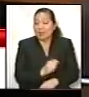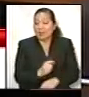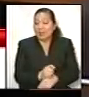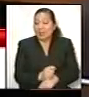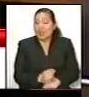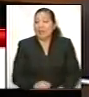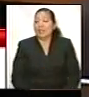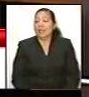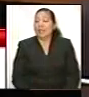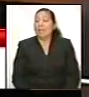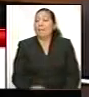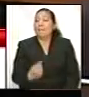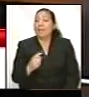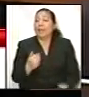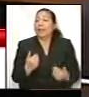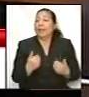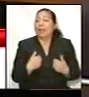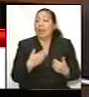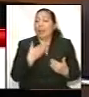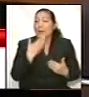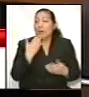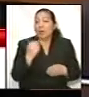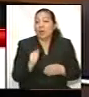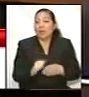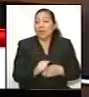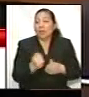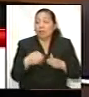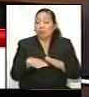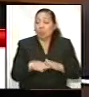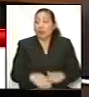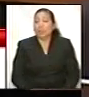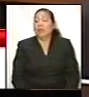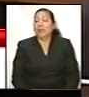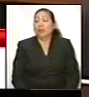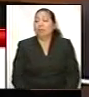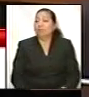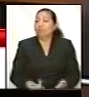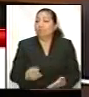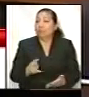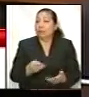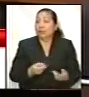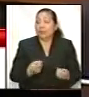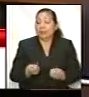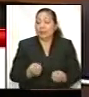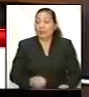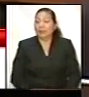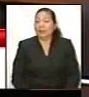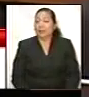los servicios para tener las mejores prácticas de almacenamiento, como es el requerimiento de